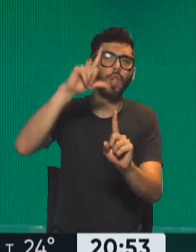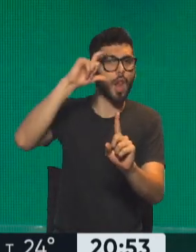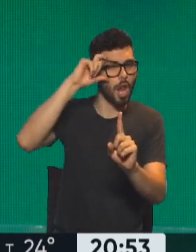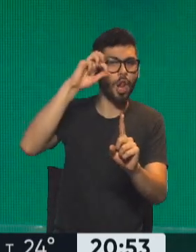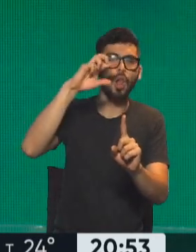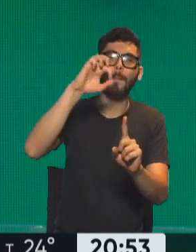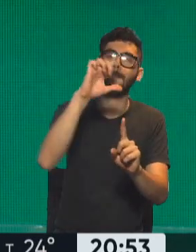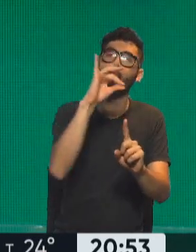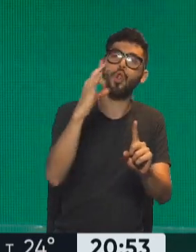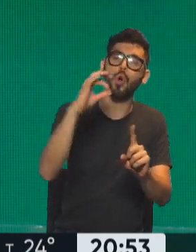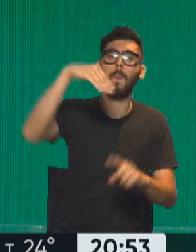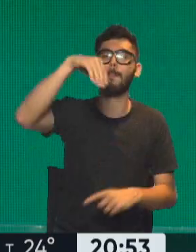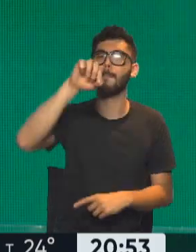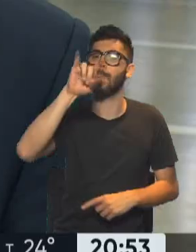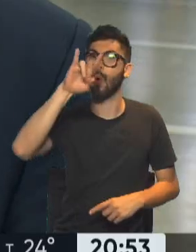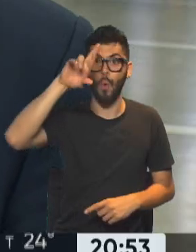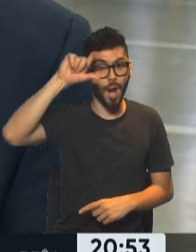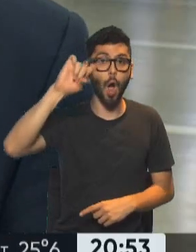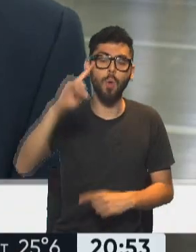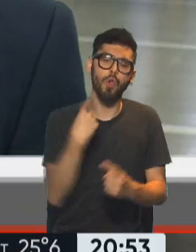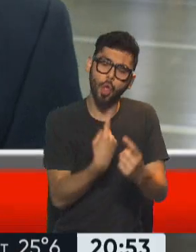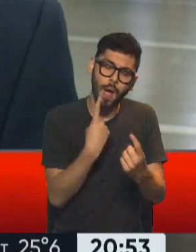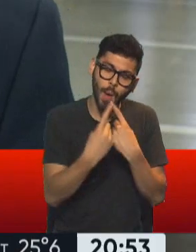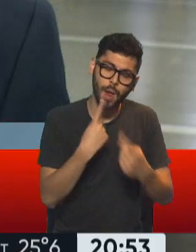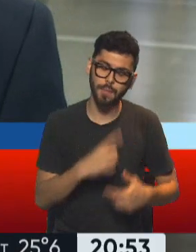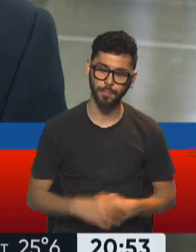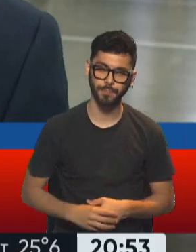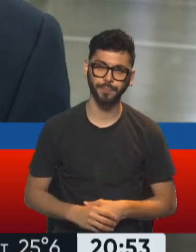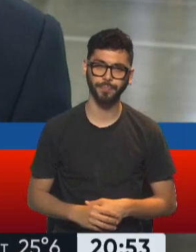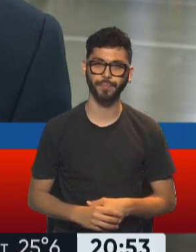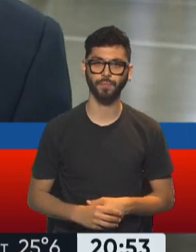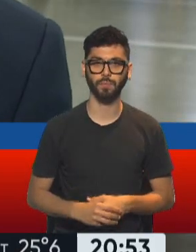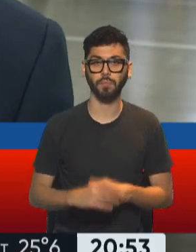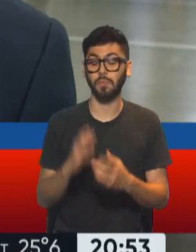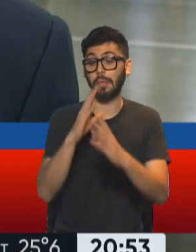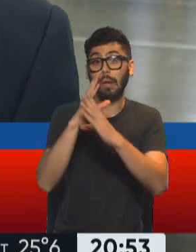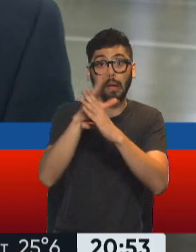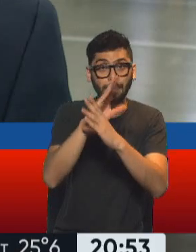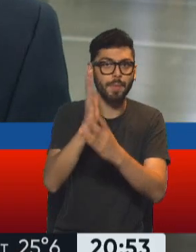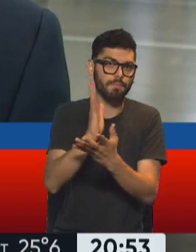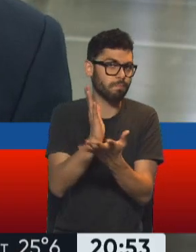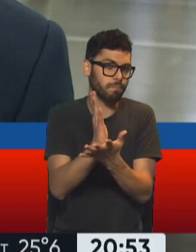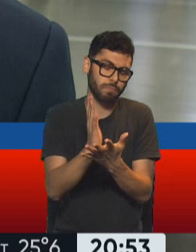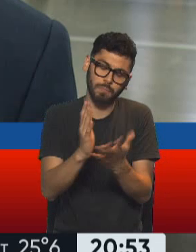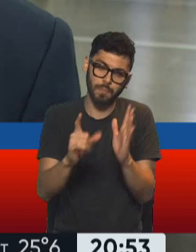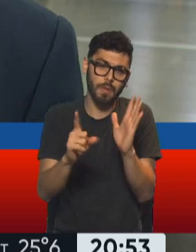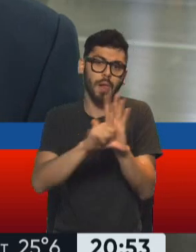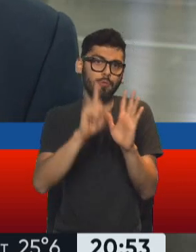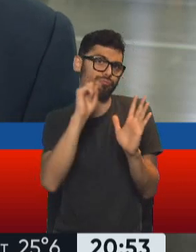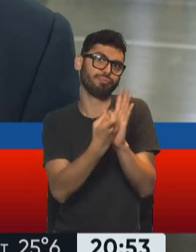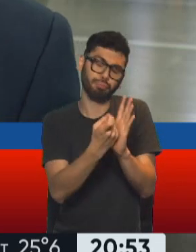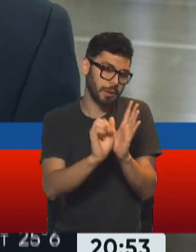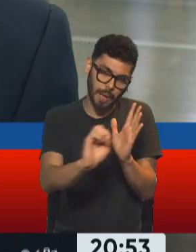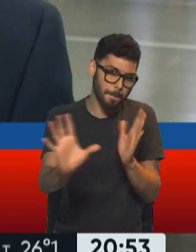moreau y estos deseos cualquier hecho de espionaje es condenables es un delito invadir